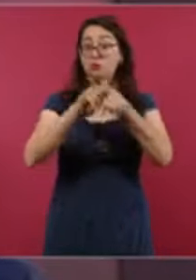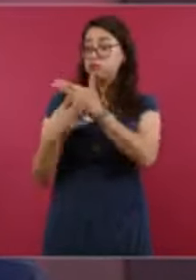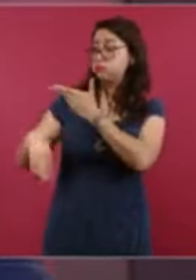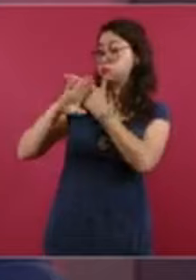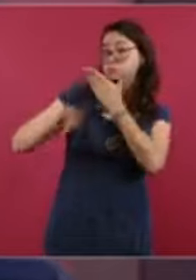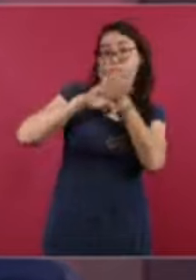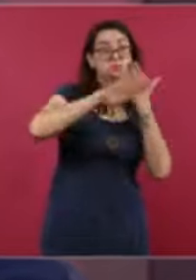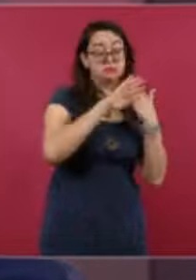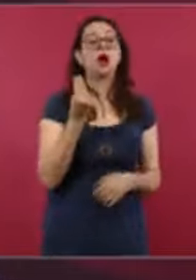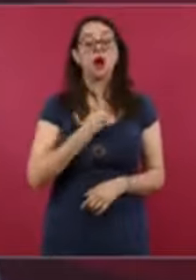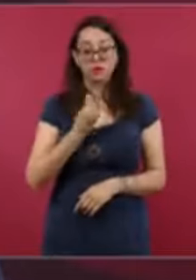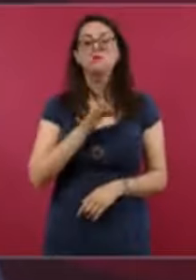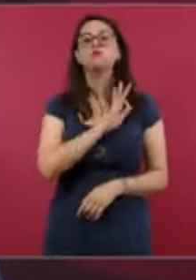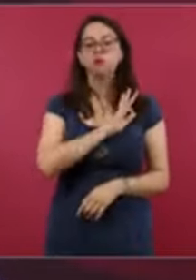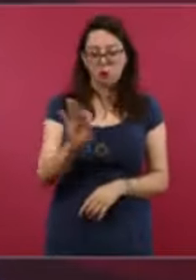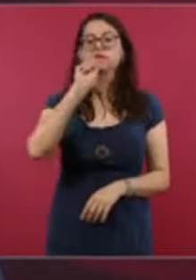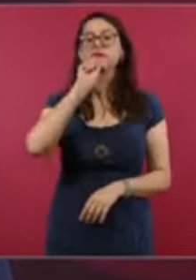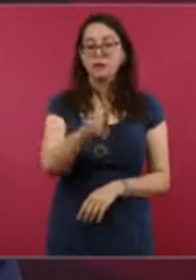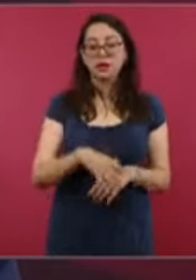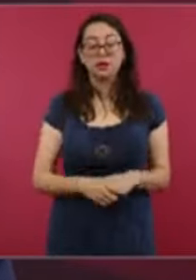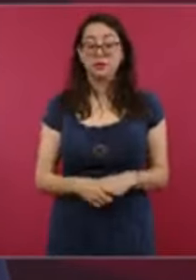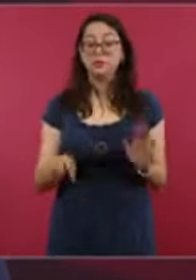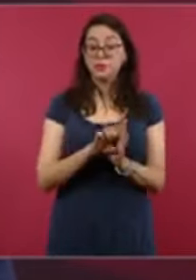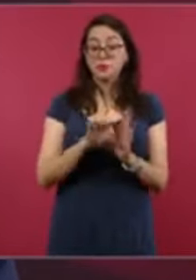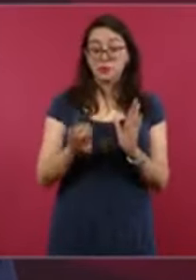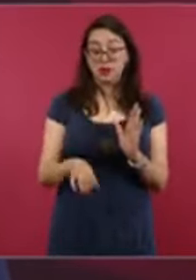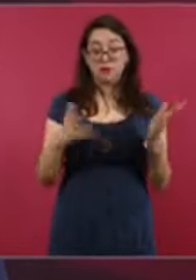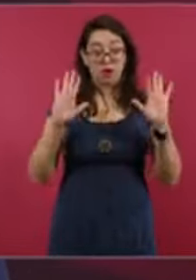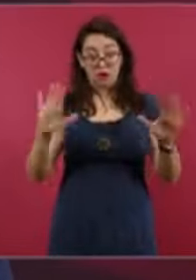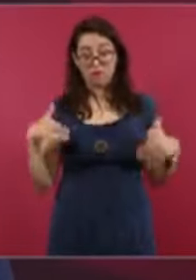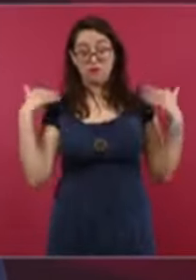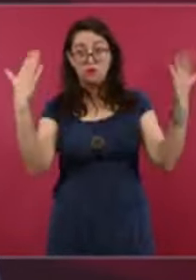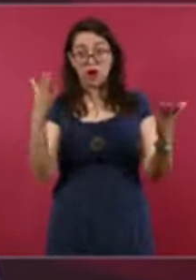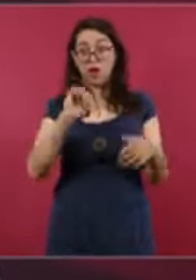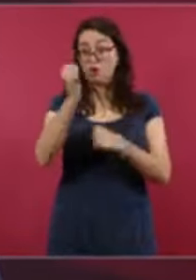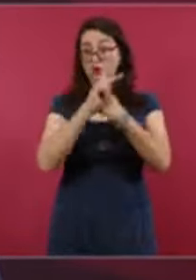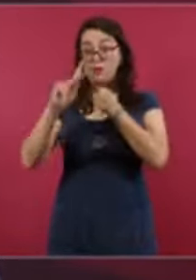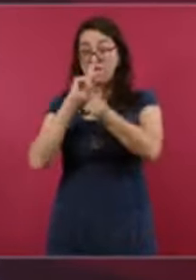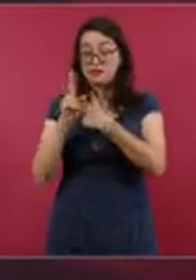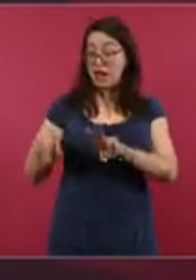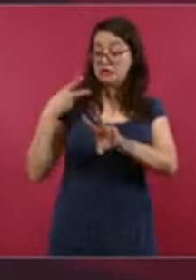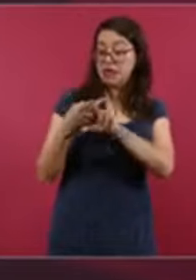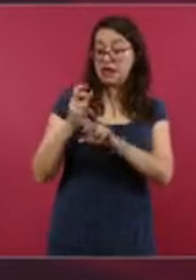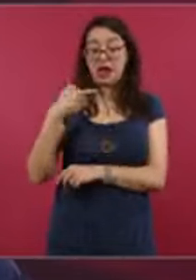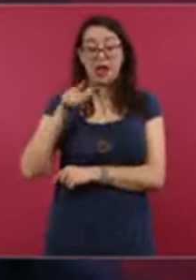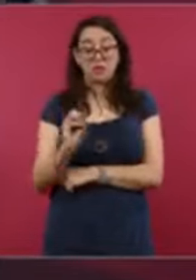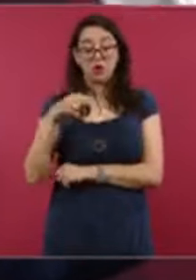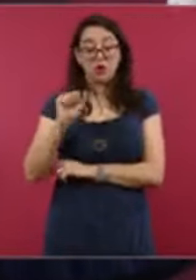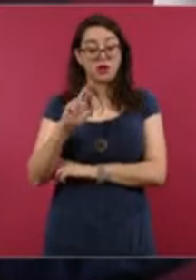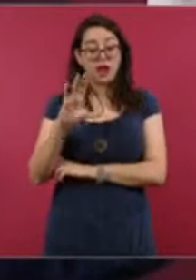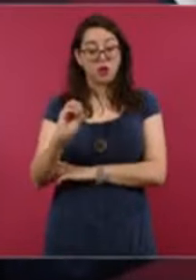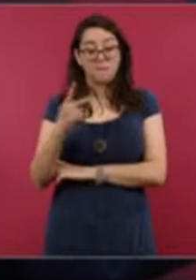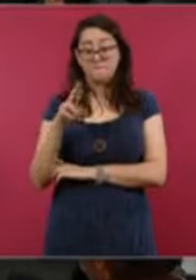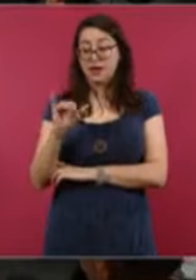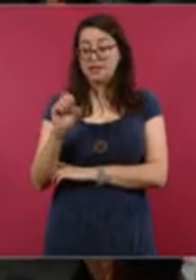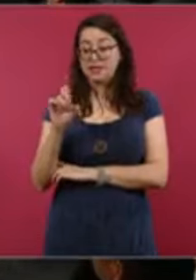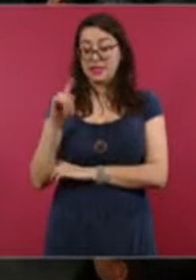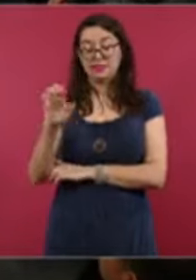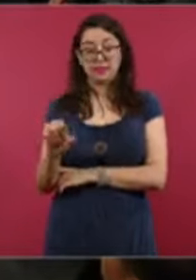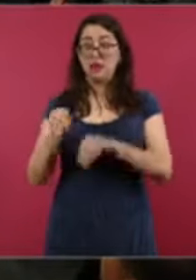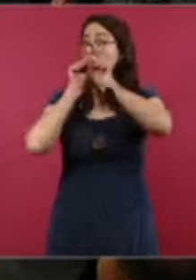andar desde el extranjero, de AMLO, narcopresidente, con el New York